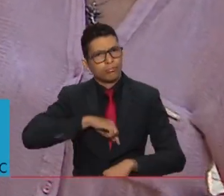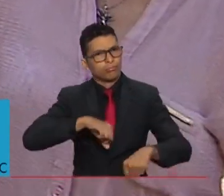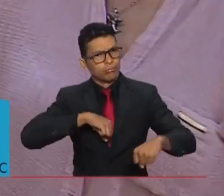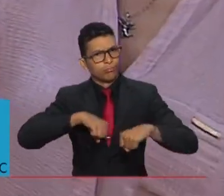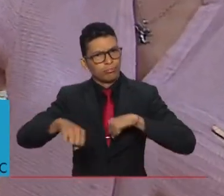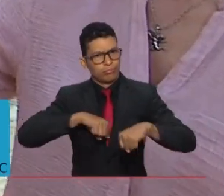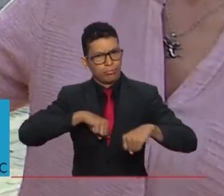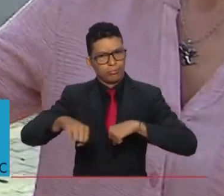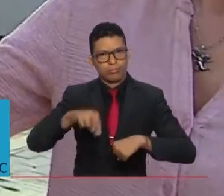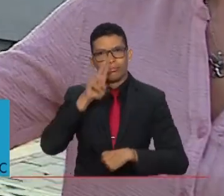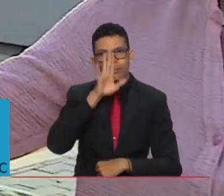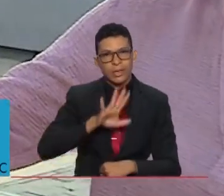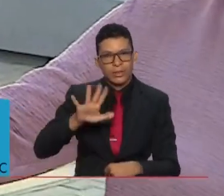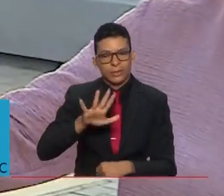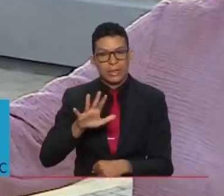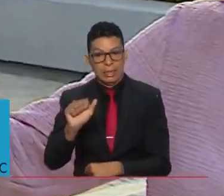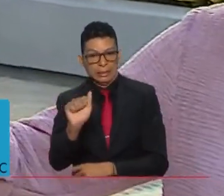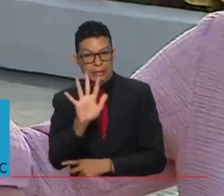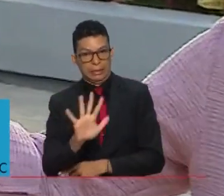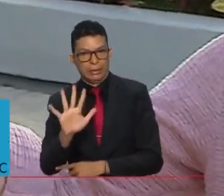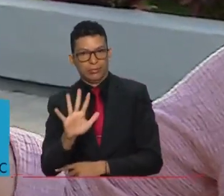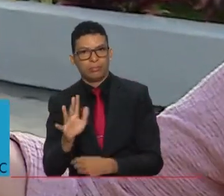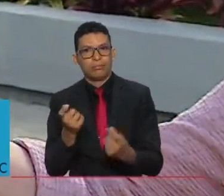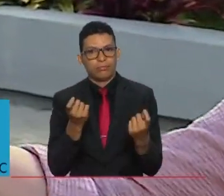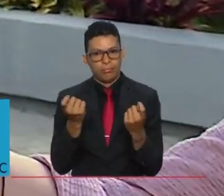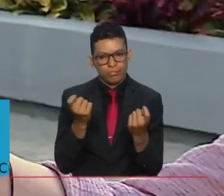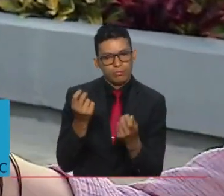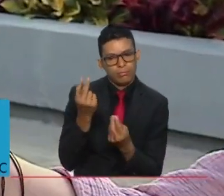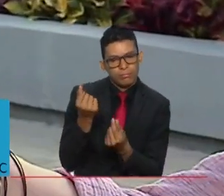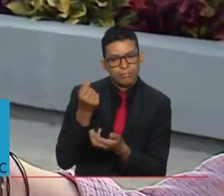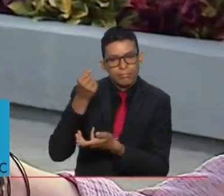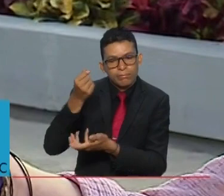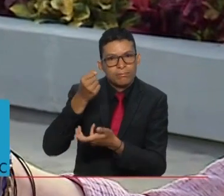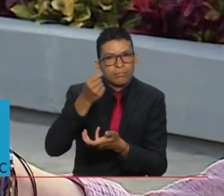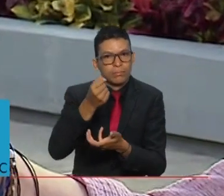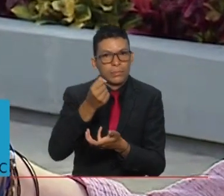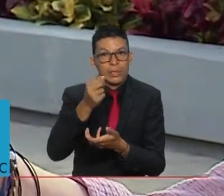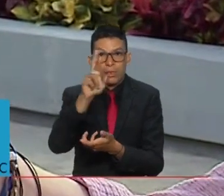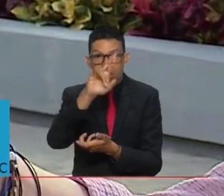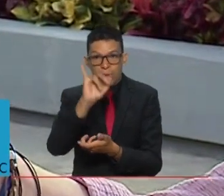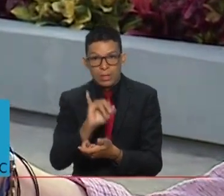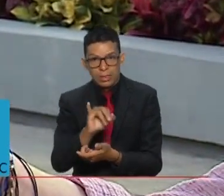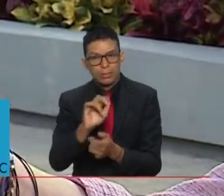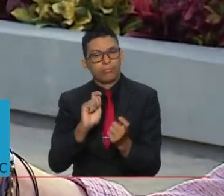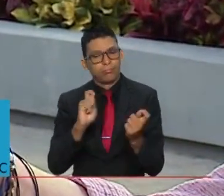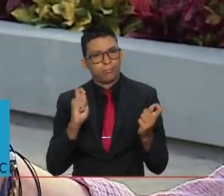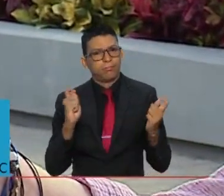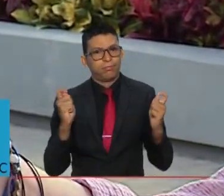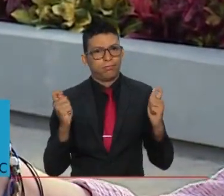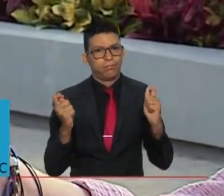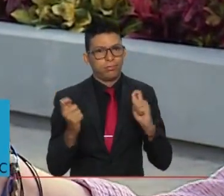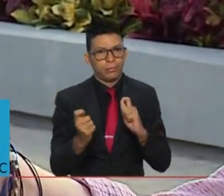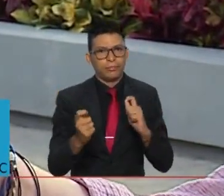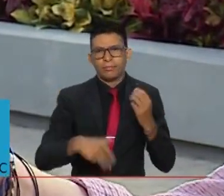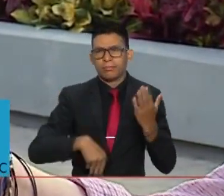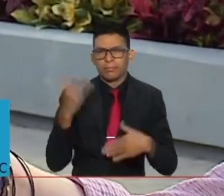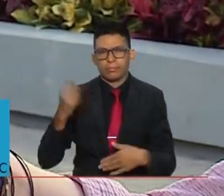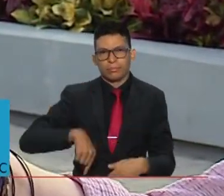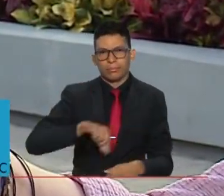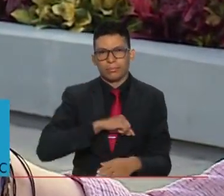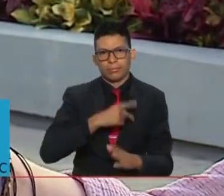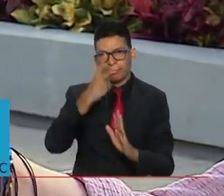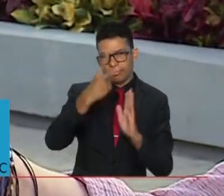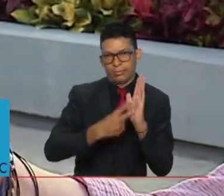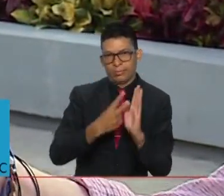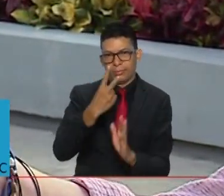nivel nacional, a nivel departamental y obviamente con el manejo de los recursos propios. Roldanillo ha cambiado en esta administración, nosotros asumimos en el 2020 y